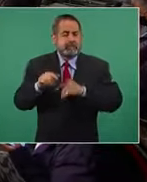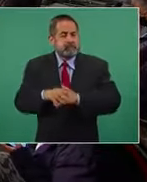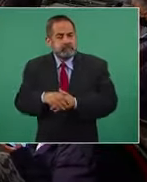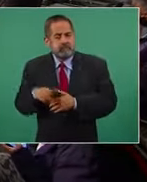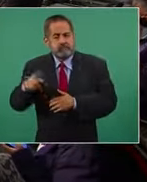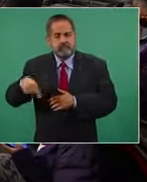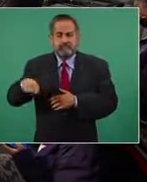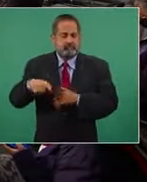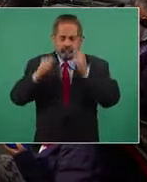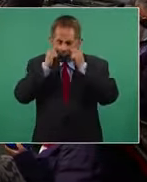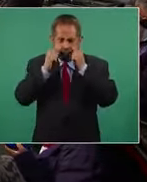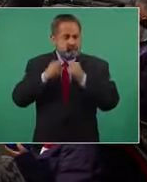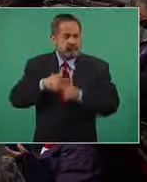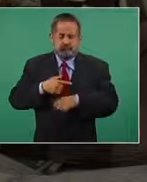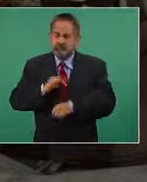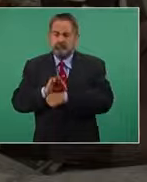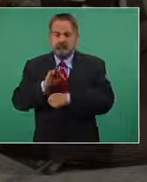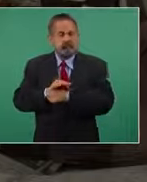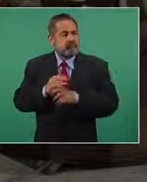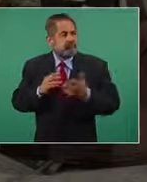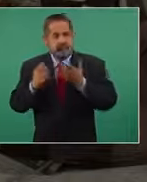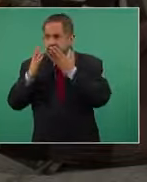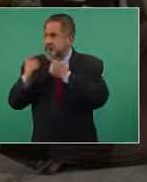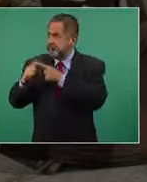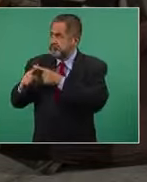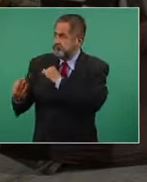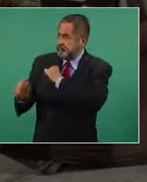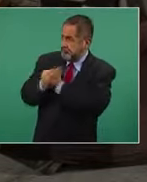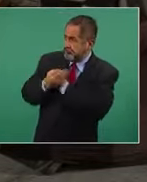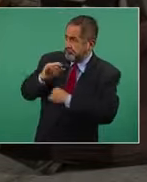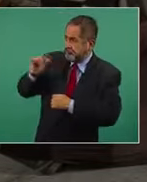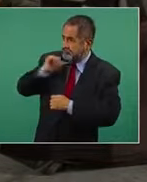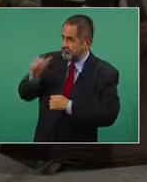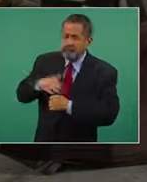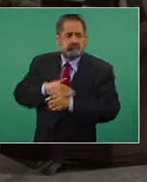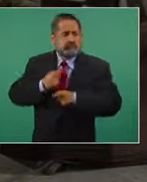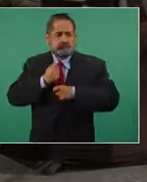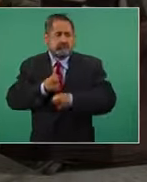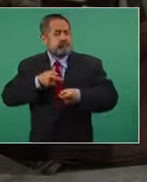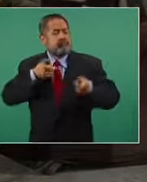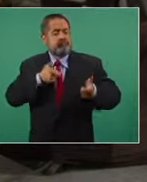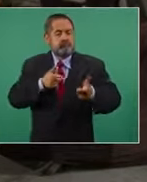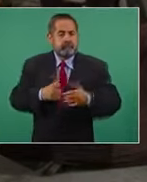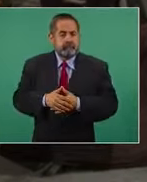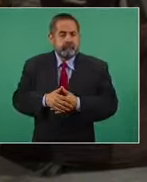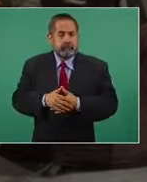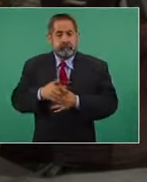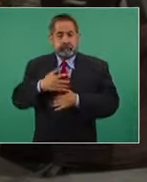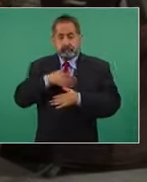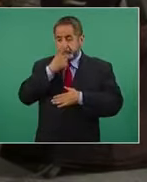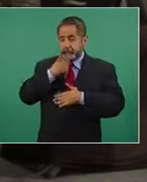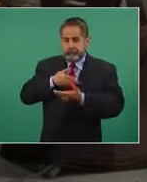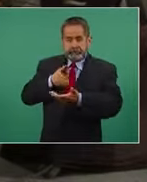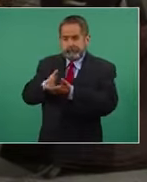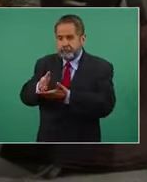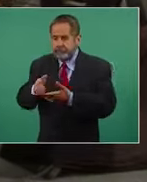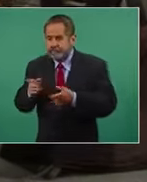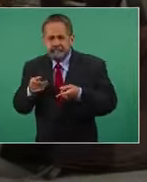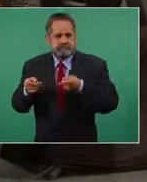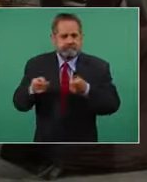para defendernos, porque no hay autoridad que nos resuelva. Y cuando usted dice, nosotros vamos a mediar, pues lo que